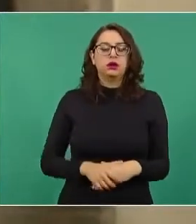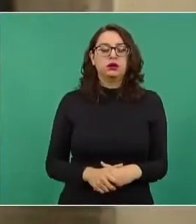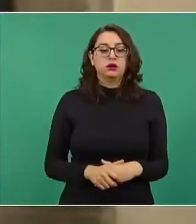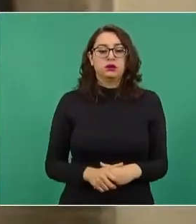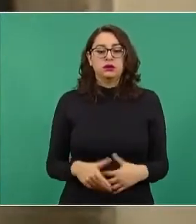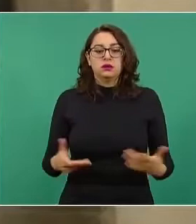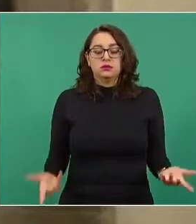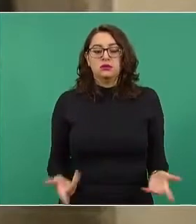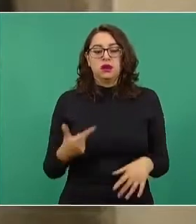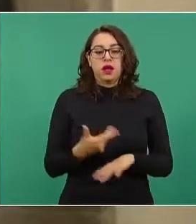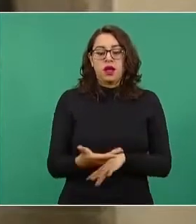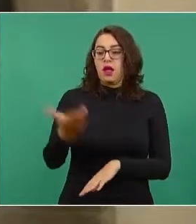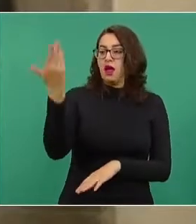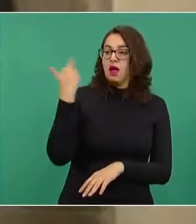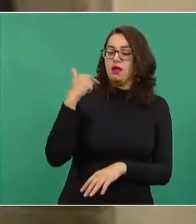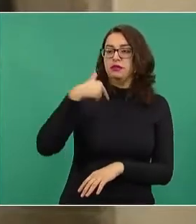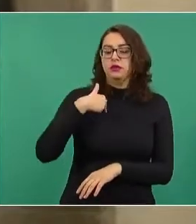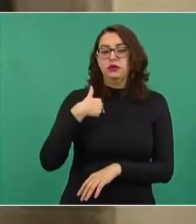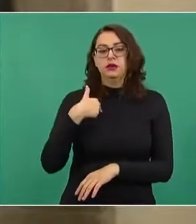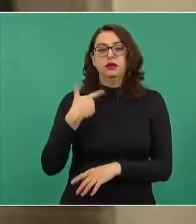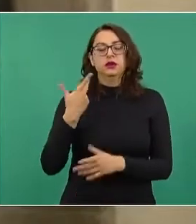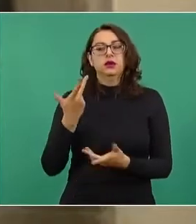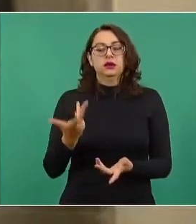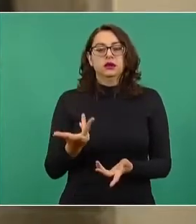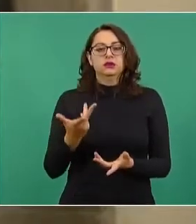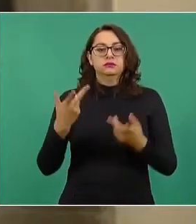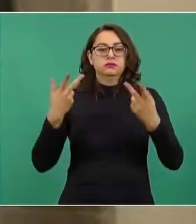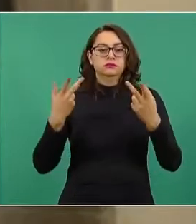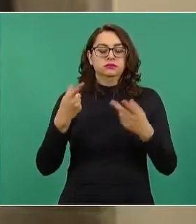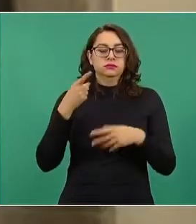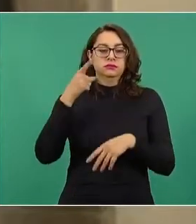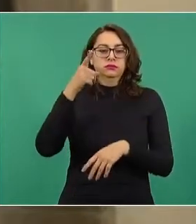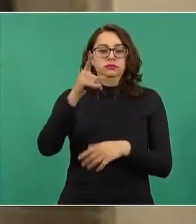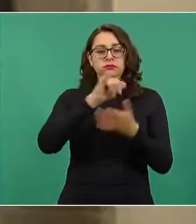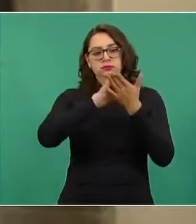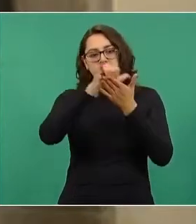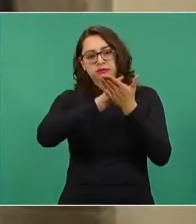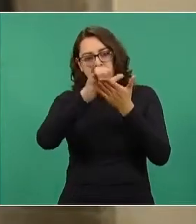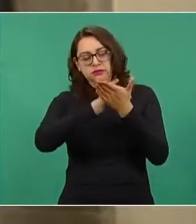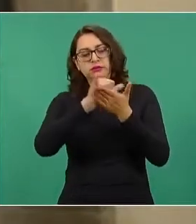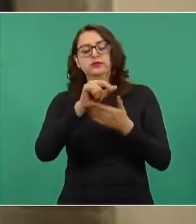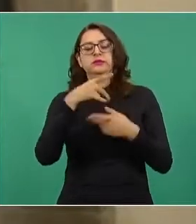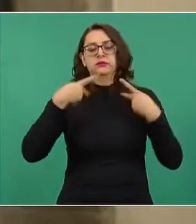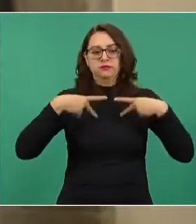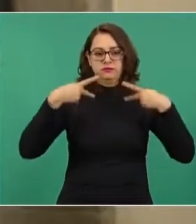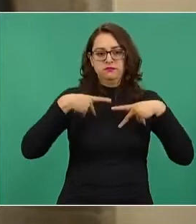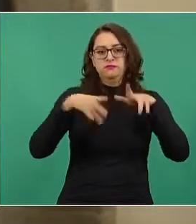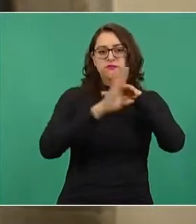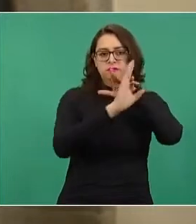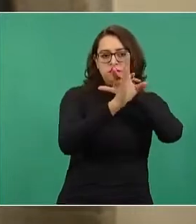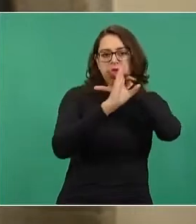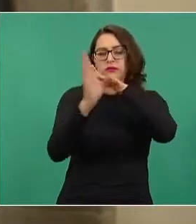Estuve visitando varios migrantes en el estado de Nueva York y además tengo comunicación con diversas